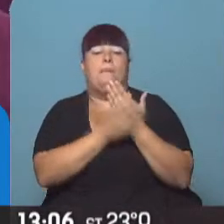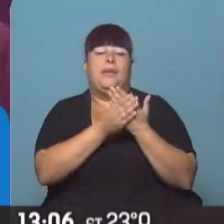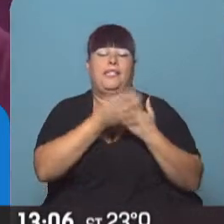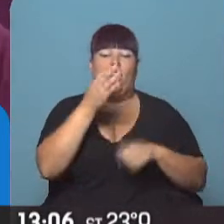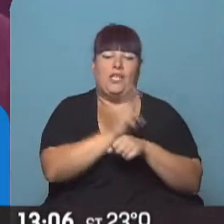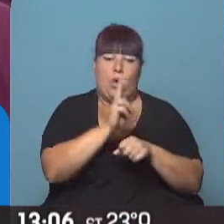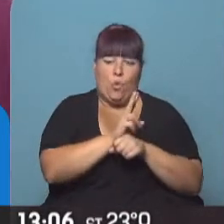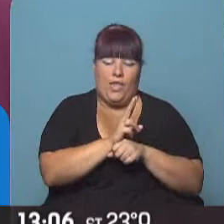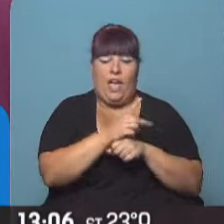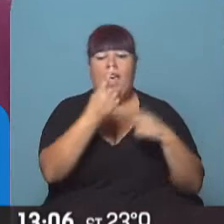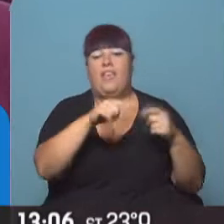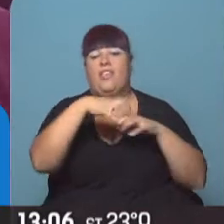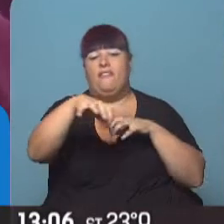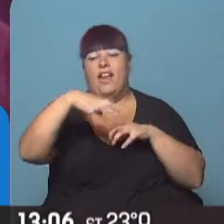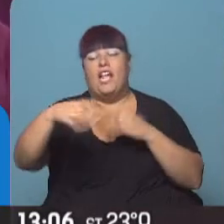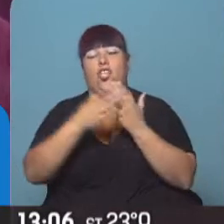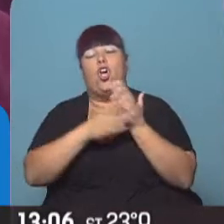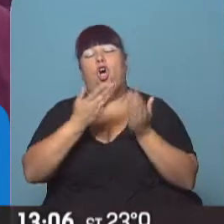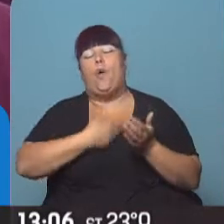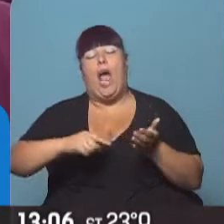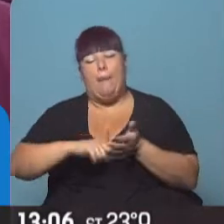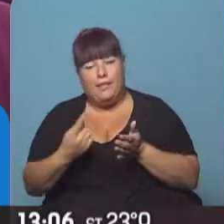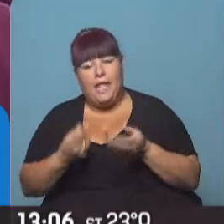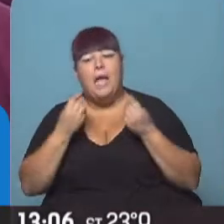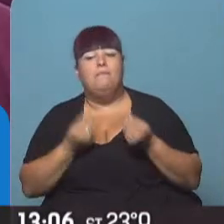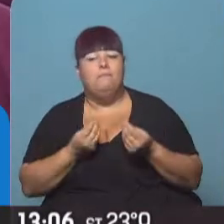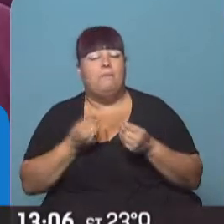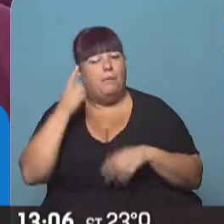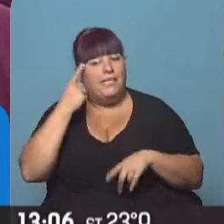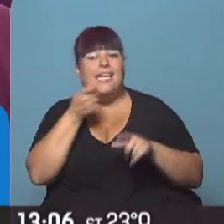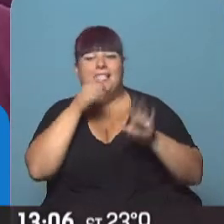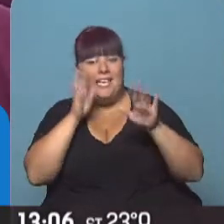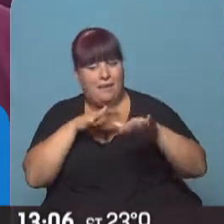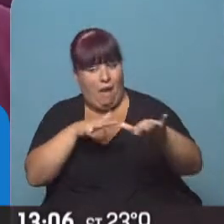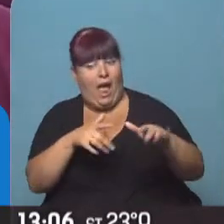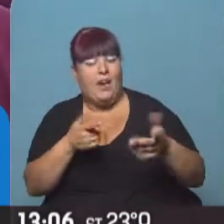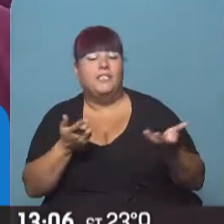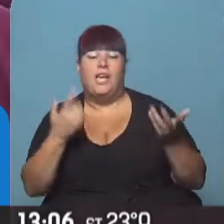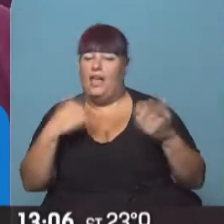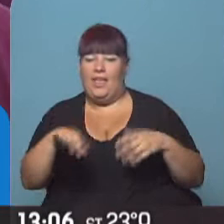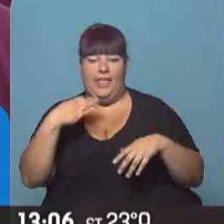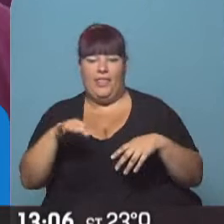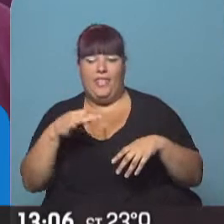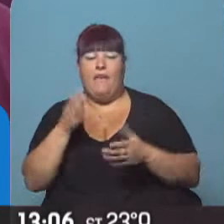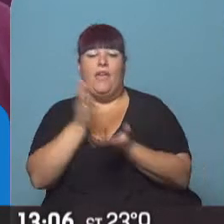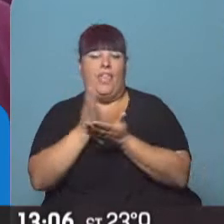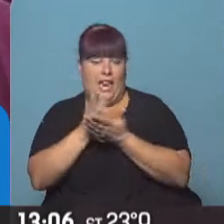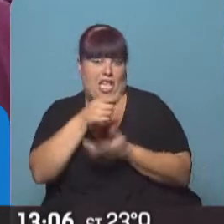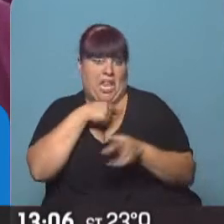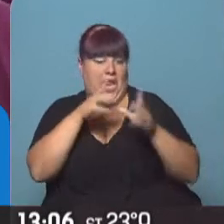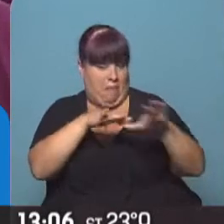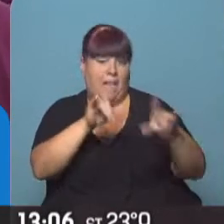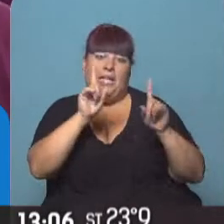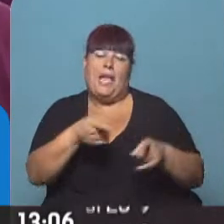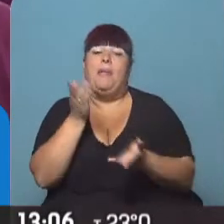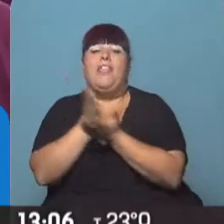de Seguridad, desde las diferentes áreas del gobierno de la ciudad, para entender que una manifestación tiene que generar el derecho a aquel que quiere manifestar, pero